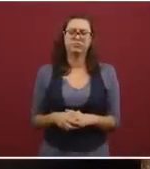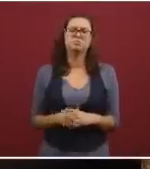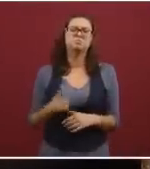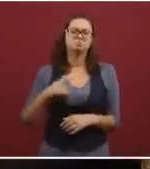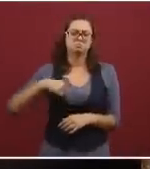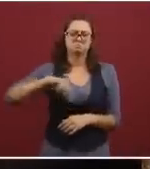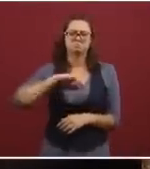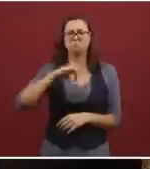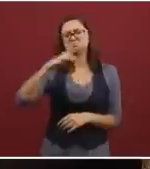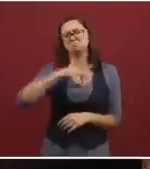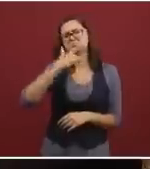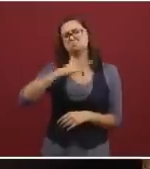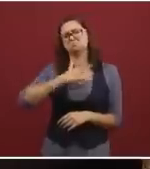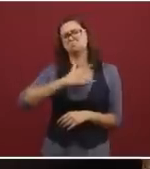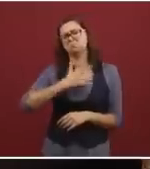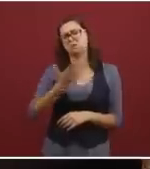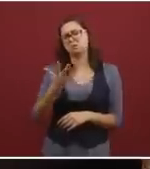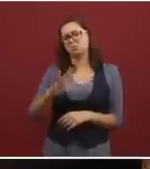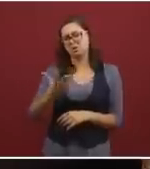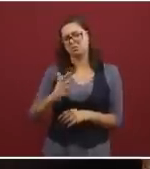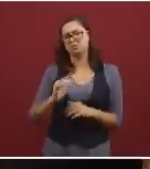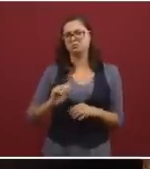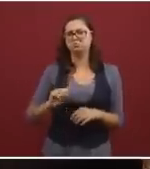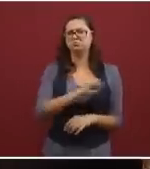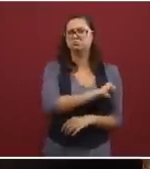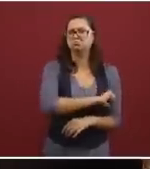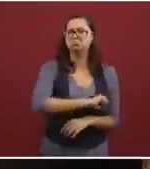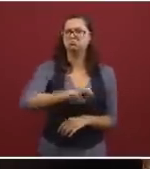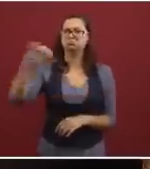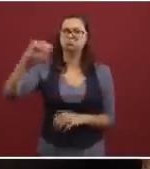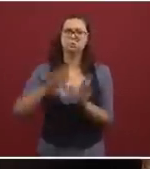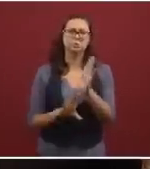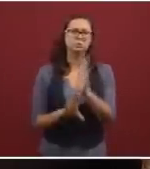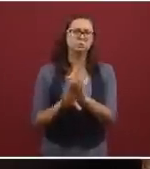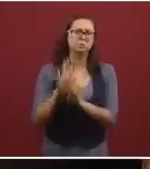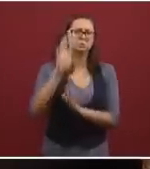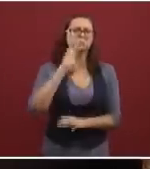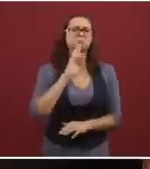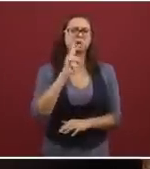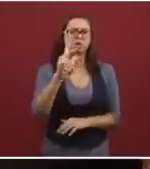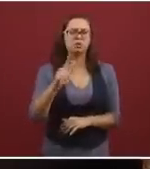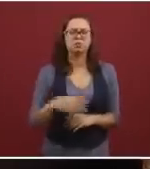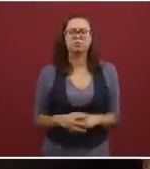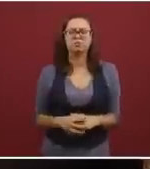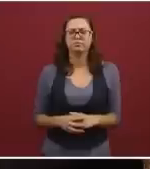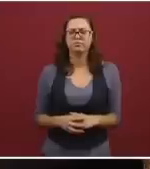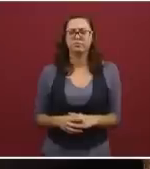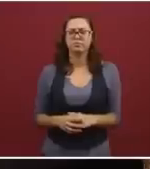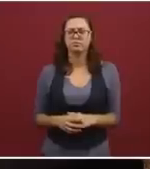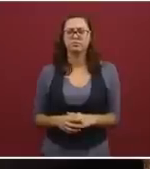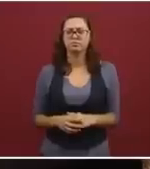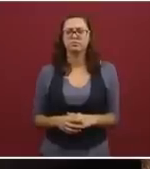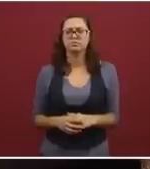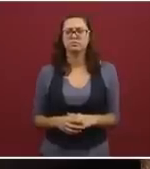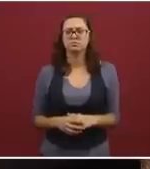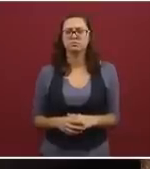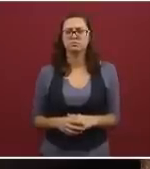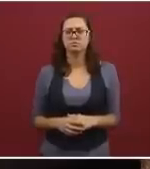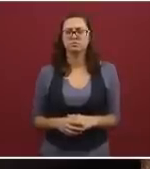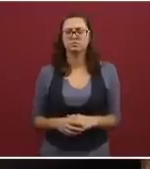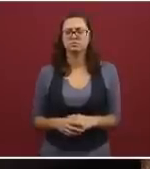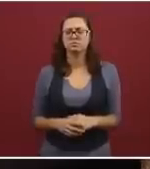estimando este crecimiento. Ahora, si ustedes ven, aquí de nueva cuenta